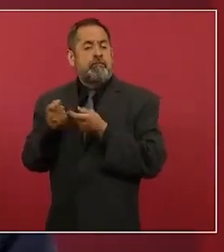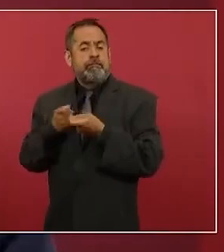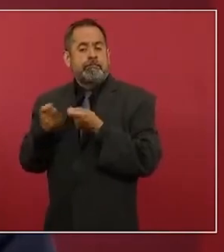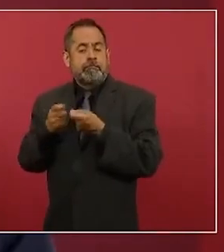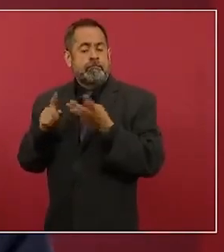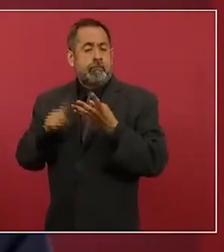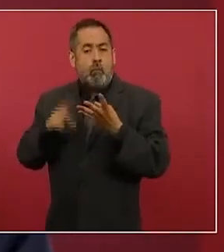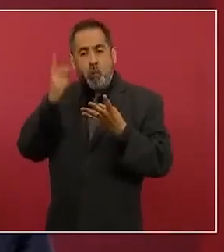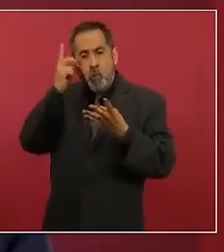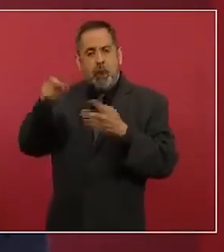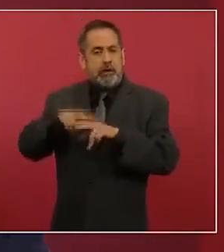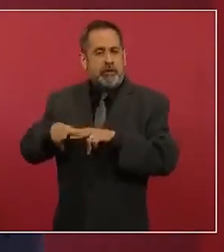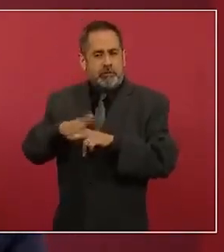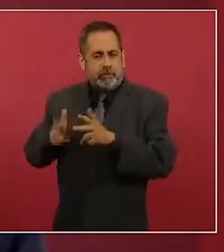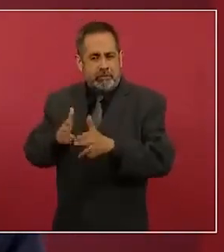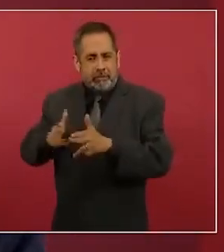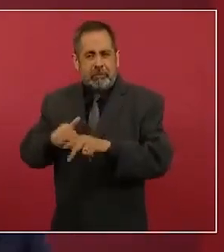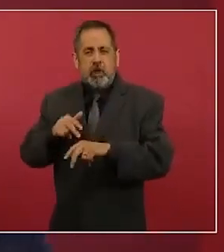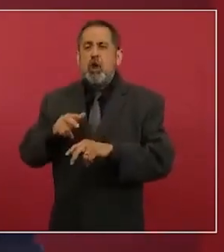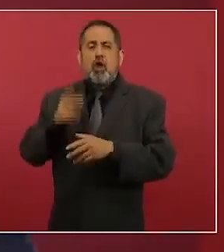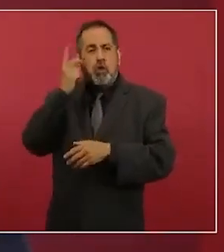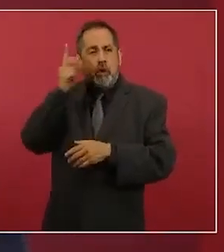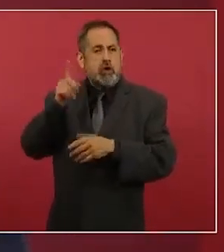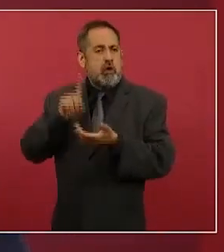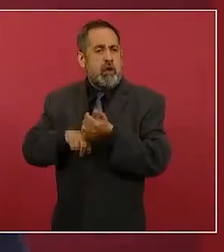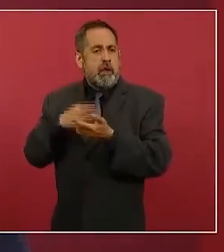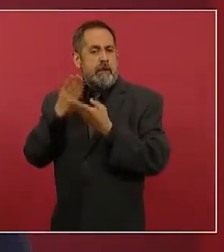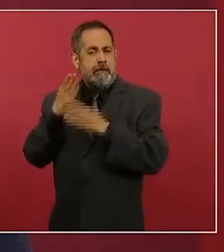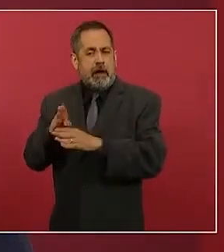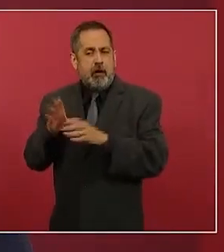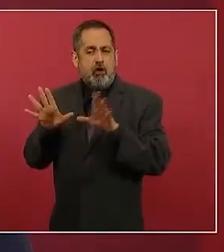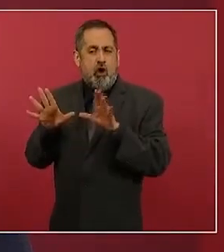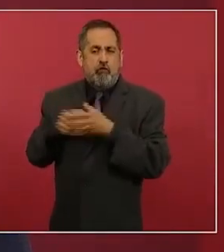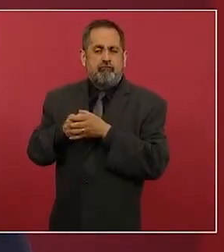los dueños de los ferrocarriles, los dueños de los bancos.